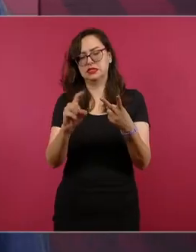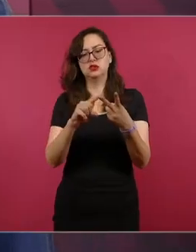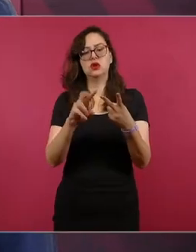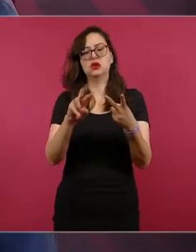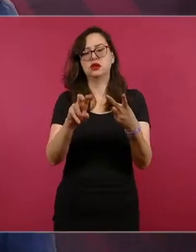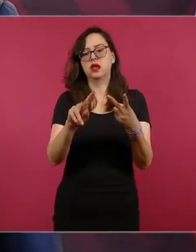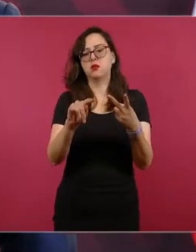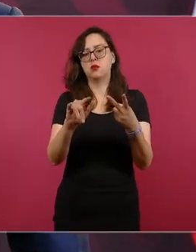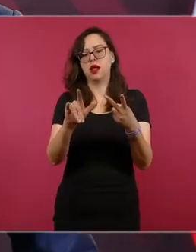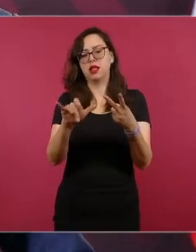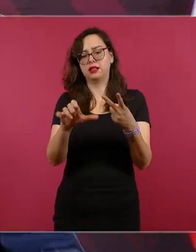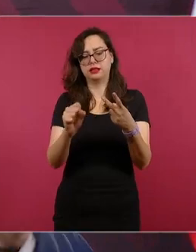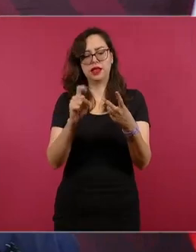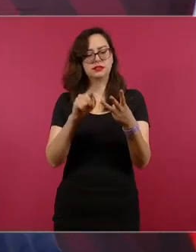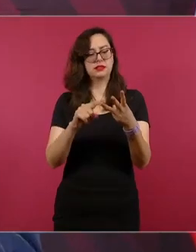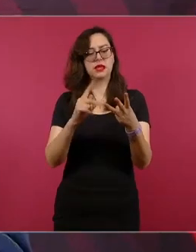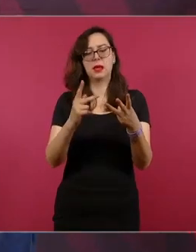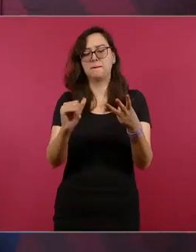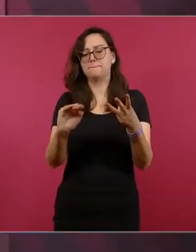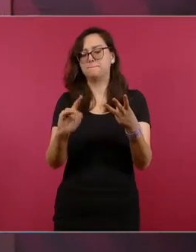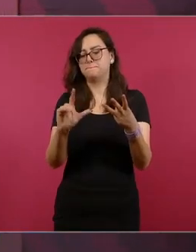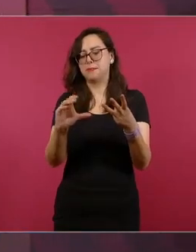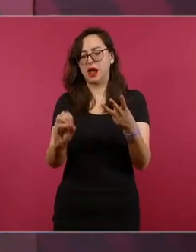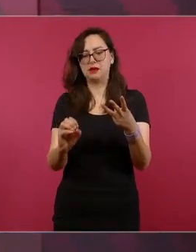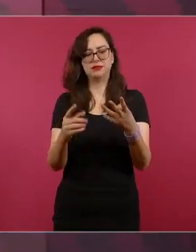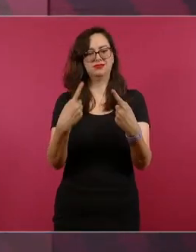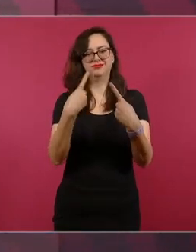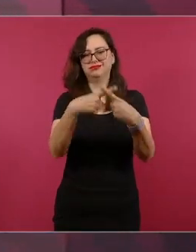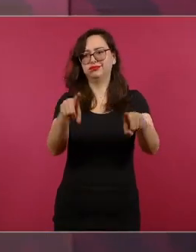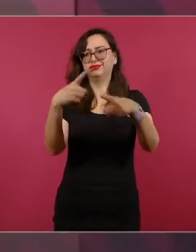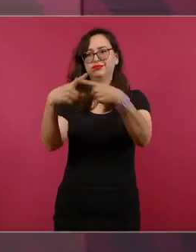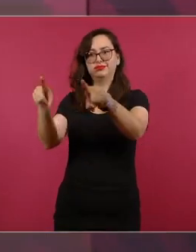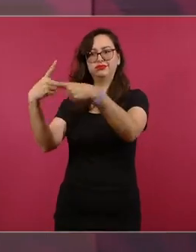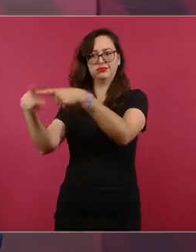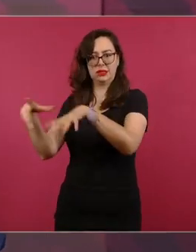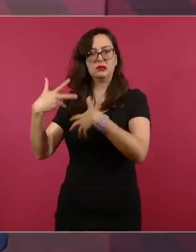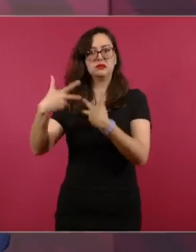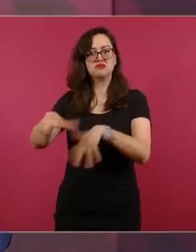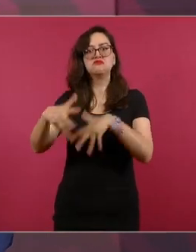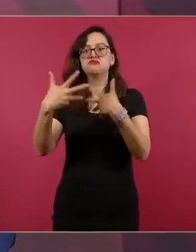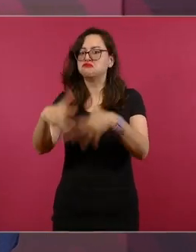a muchos dirigentes.